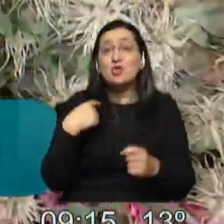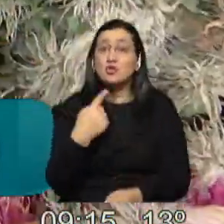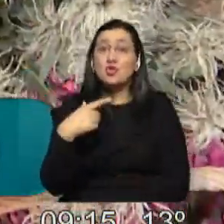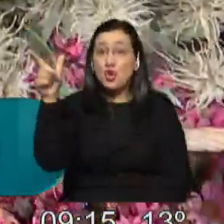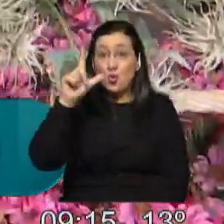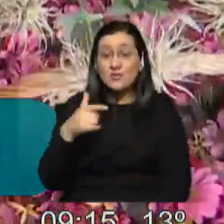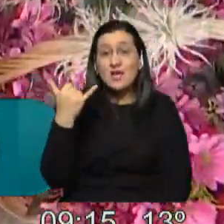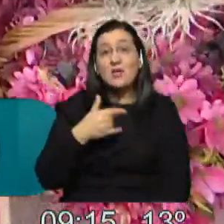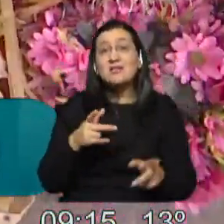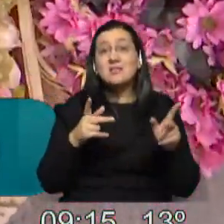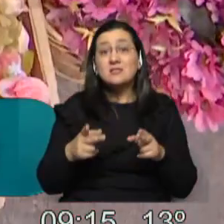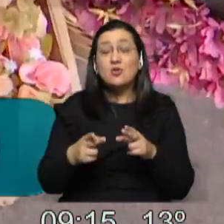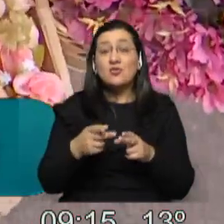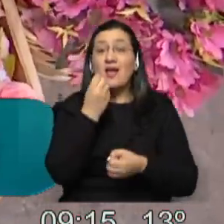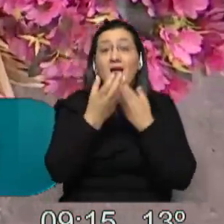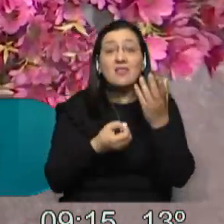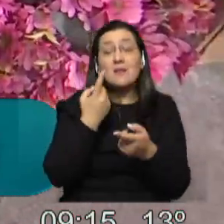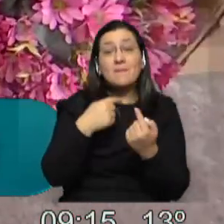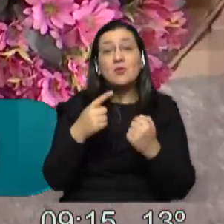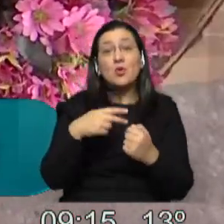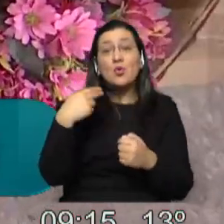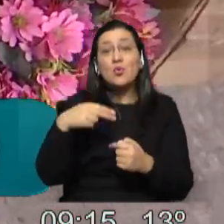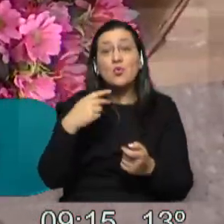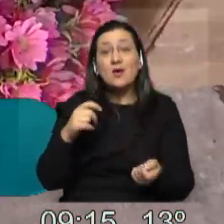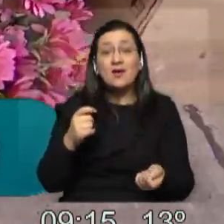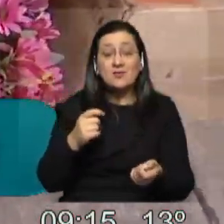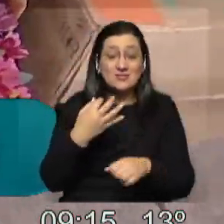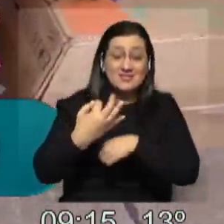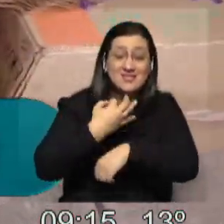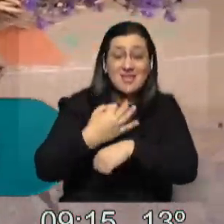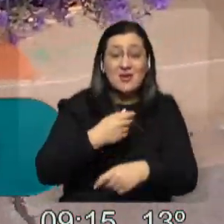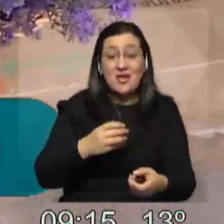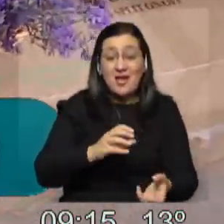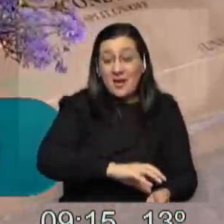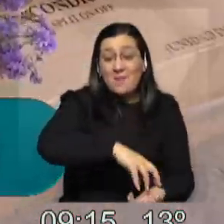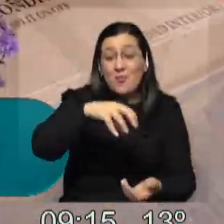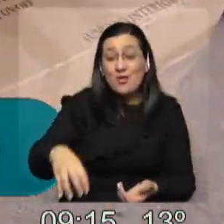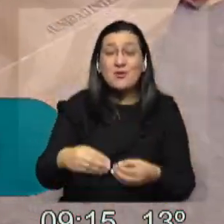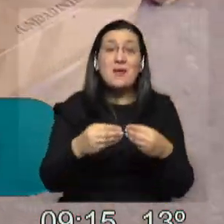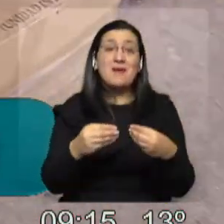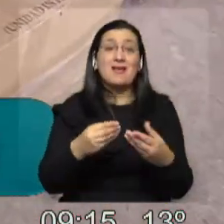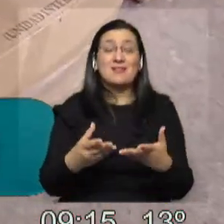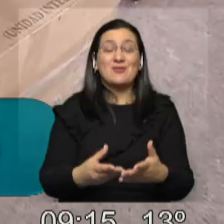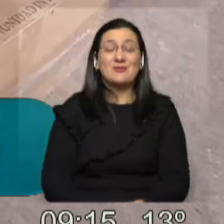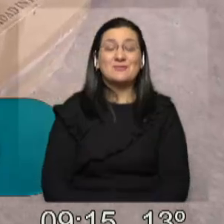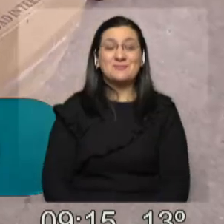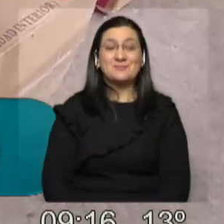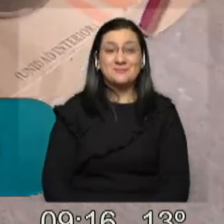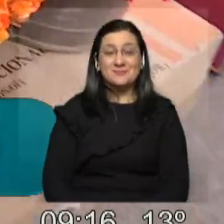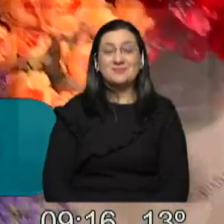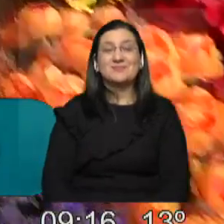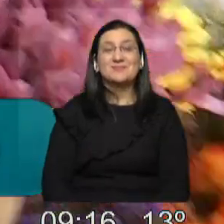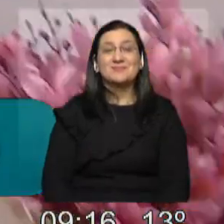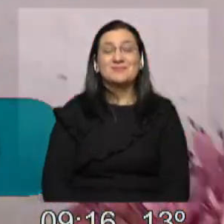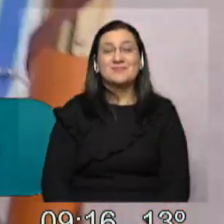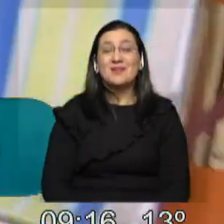una sección de jardinería, pero nunca nos enseñaron a trasplantar una de plástico. Va todavía a quedar el profe seguramente. Todavía, JP. De los lunes, claro. Claro.